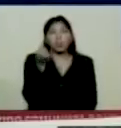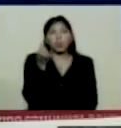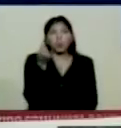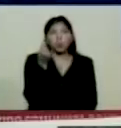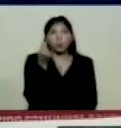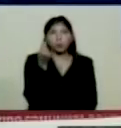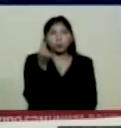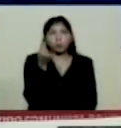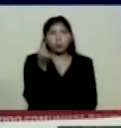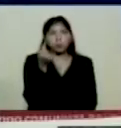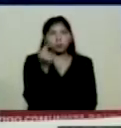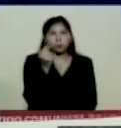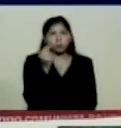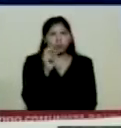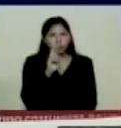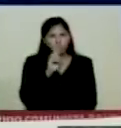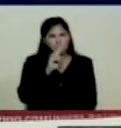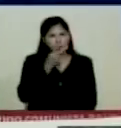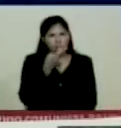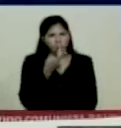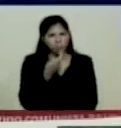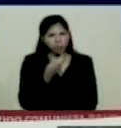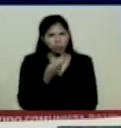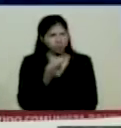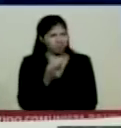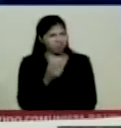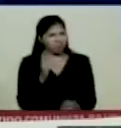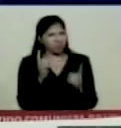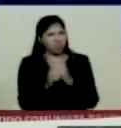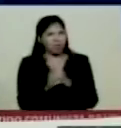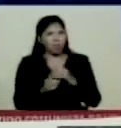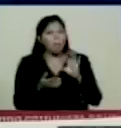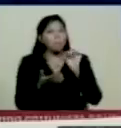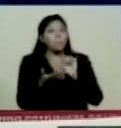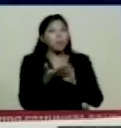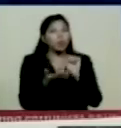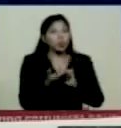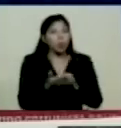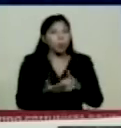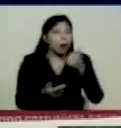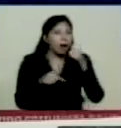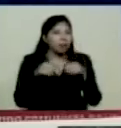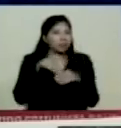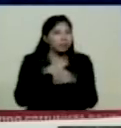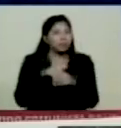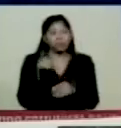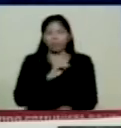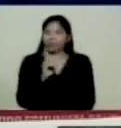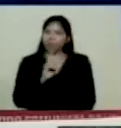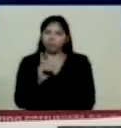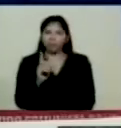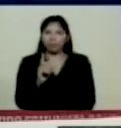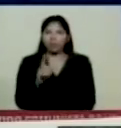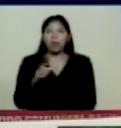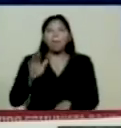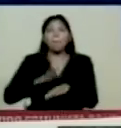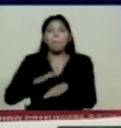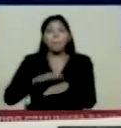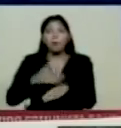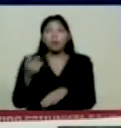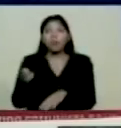ninguno sirve para modificar el resultado. ¿Por qué? Porque el chavismo ganó en todos los